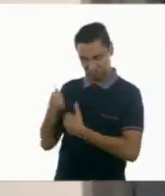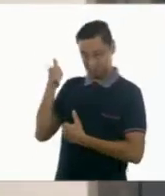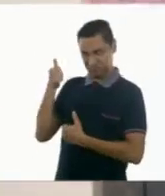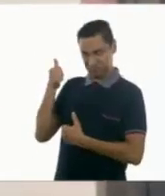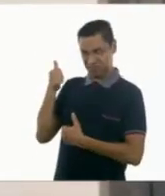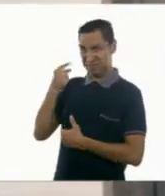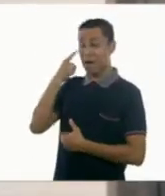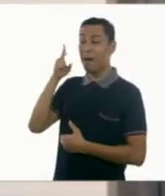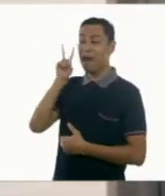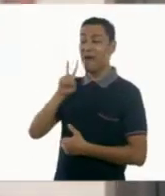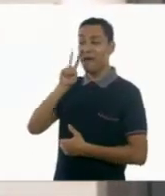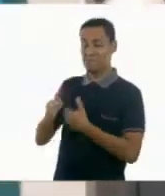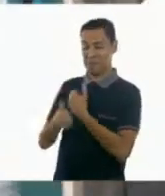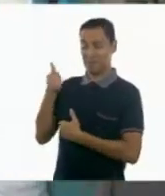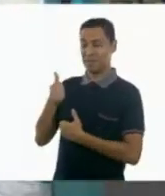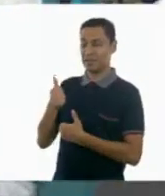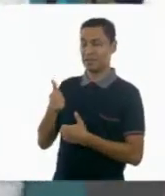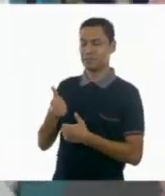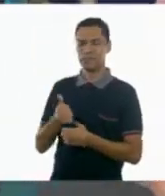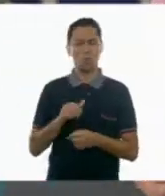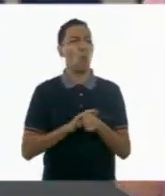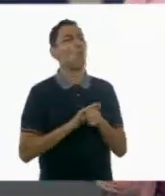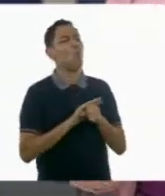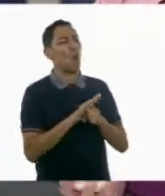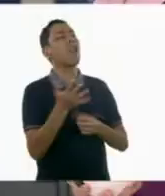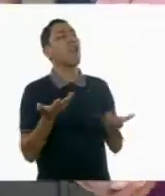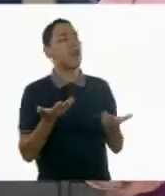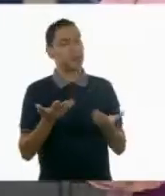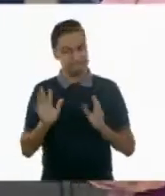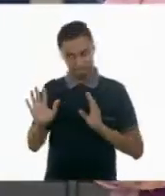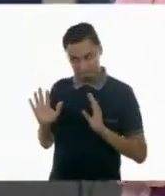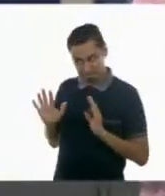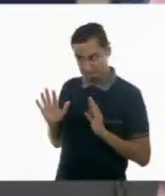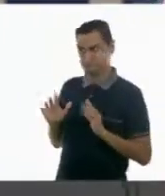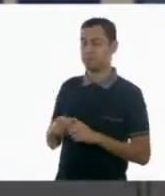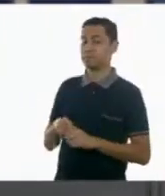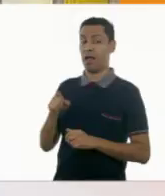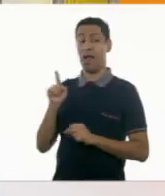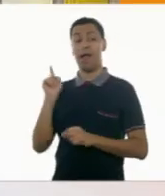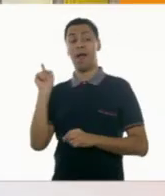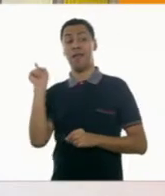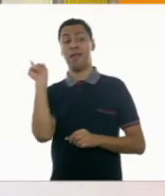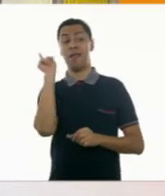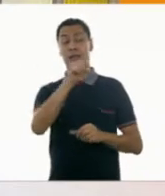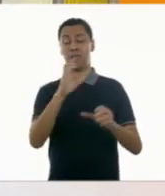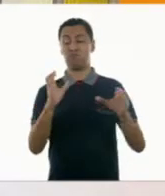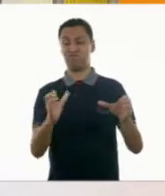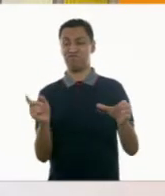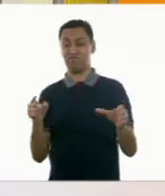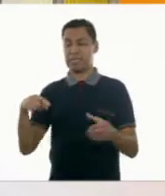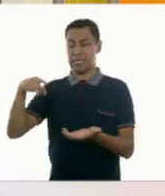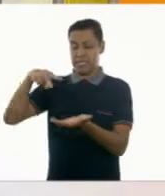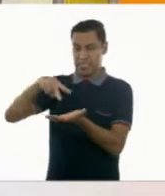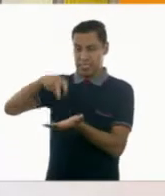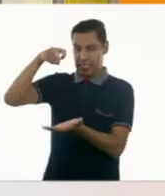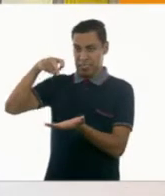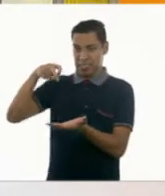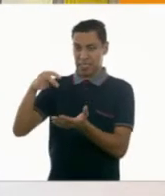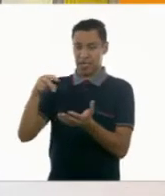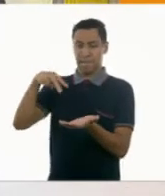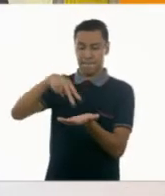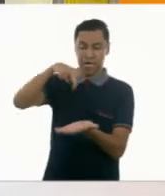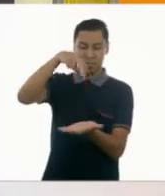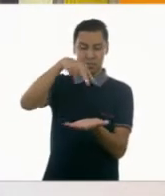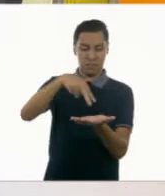Ok, ¿cuál va a ser? Ok, el reto es que llegues allá en 3 saltos. Colócalo